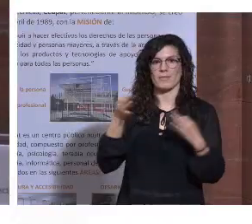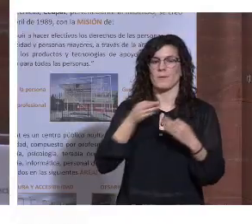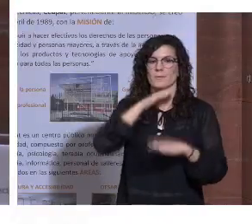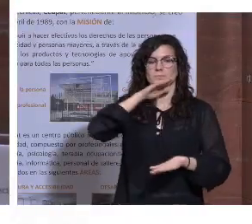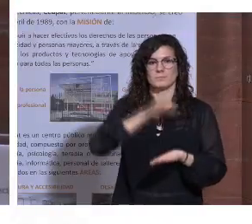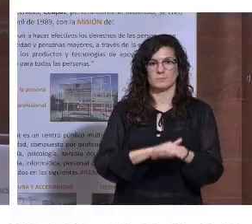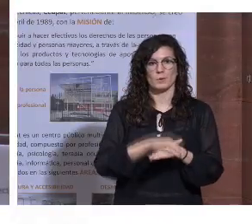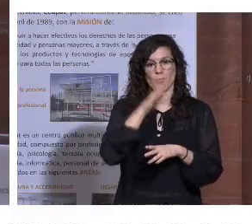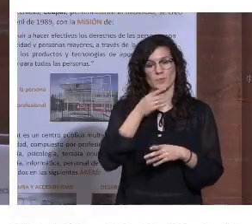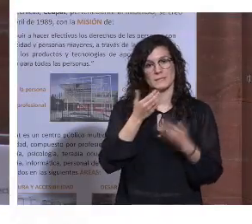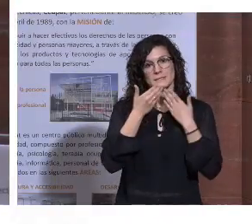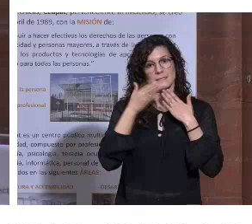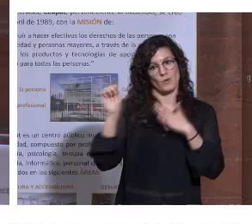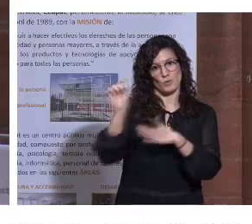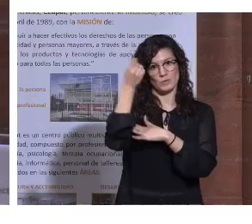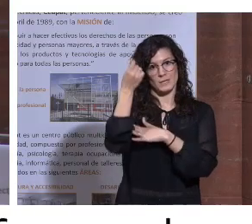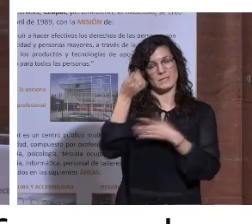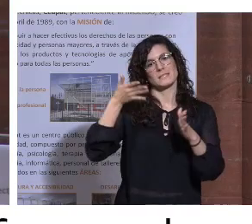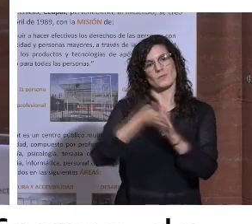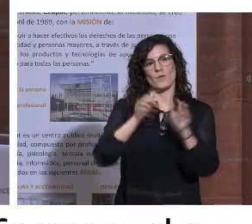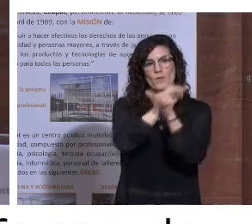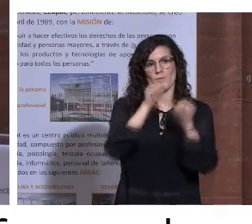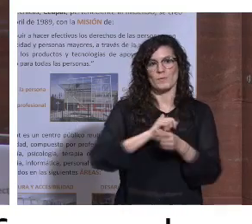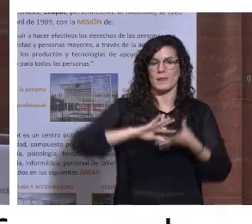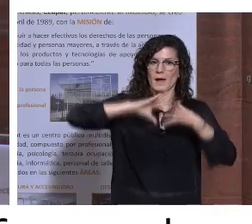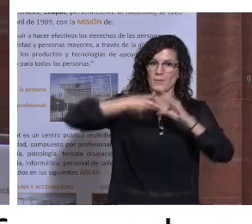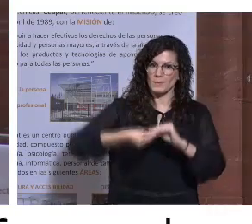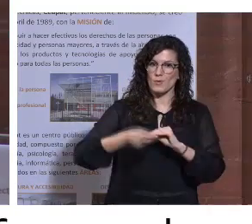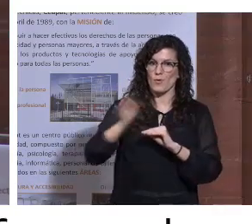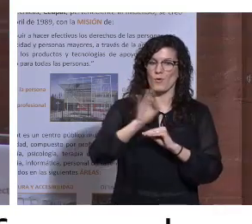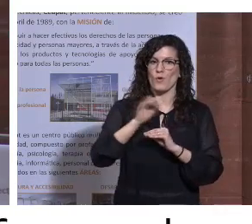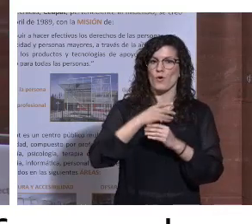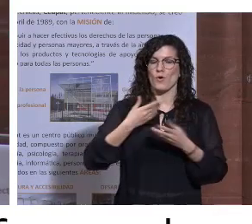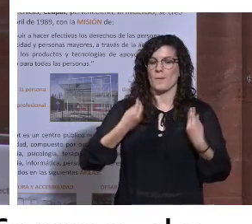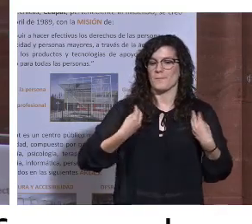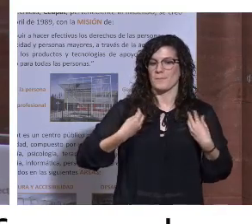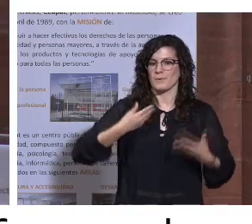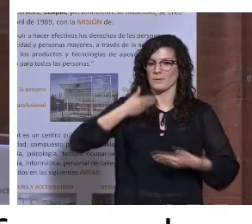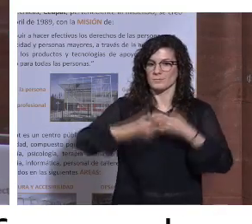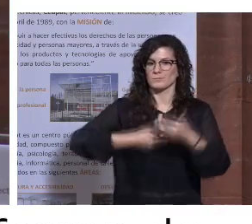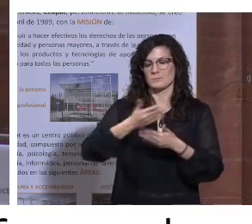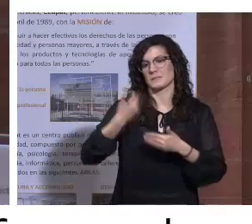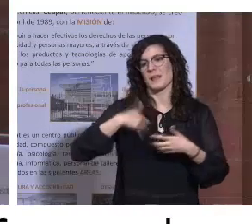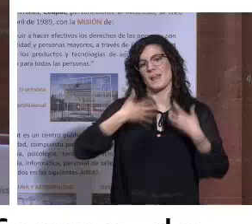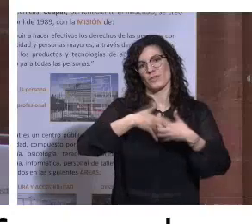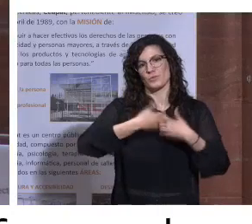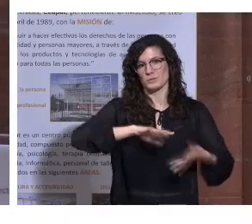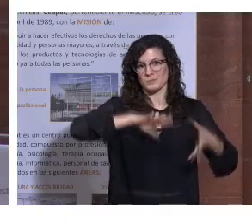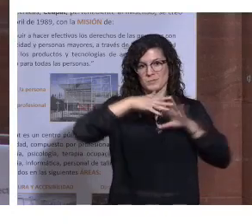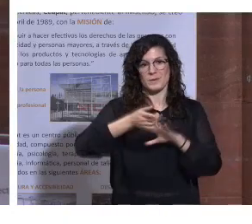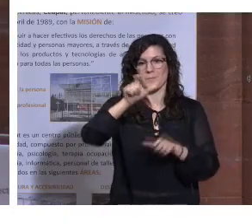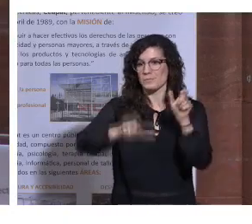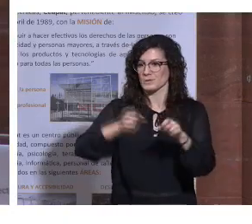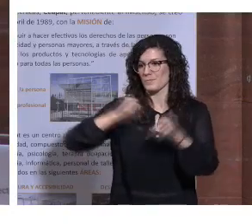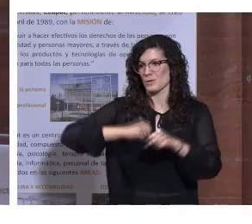de adaptarnos y de sobrevivir a las reconversiones industriales que los que ya somos mayores vivimos sobre